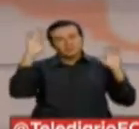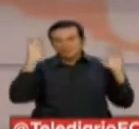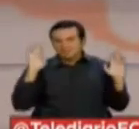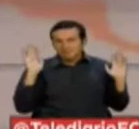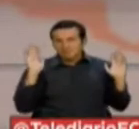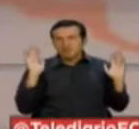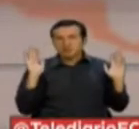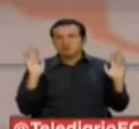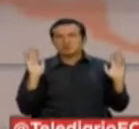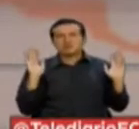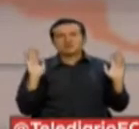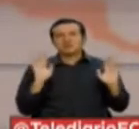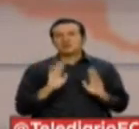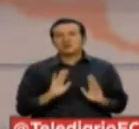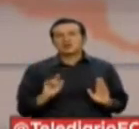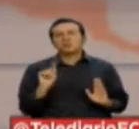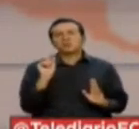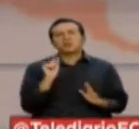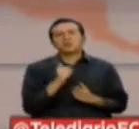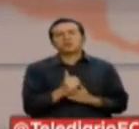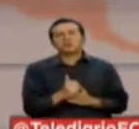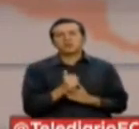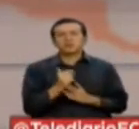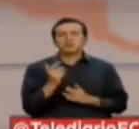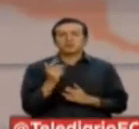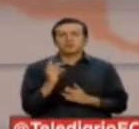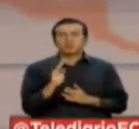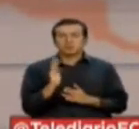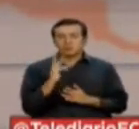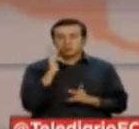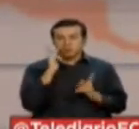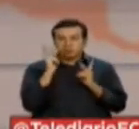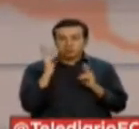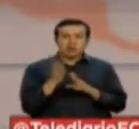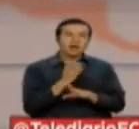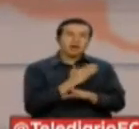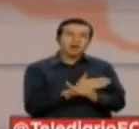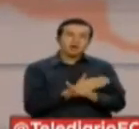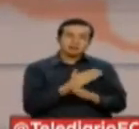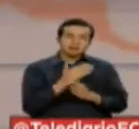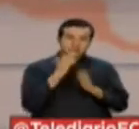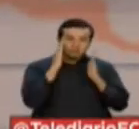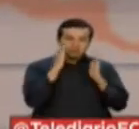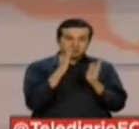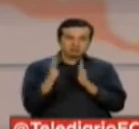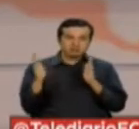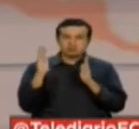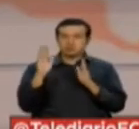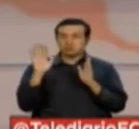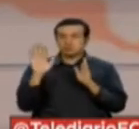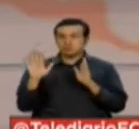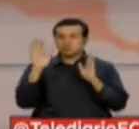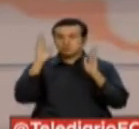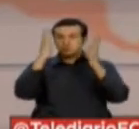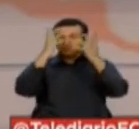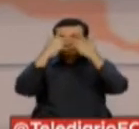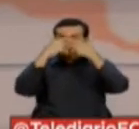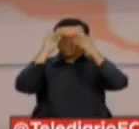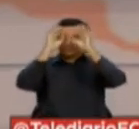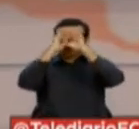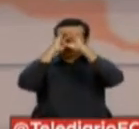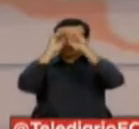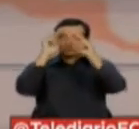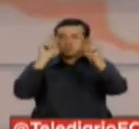ser un paliativo. Ya es un paliativo. Porque los productos se pueden ver claramente. Ahí la documentación neurológica es muy